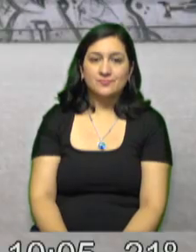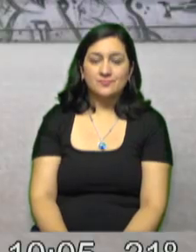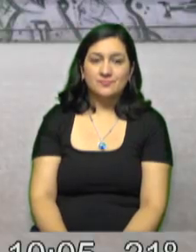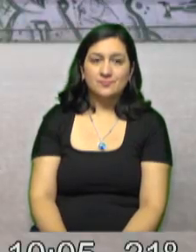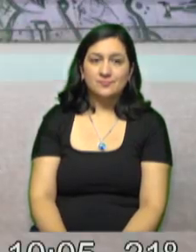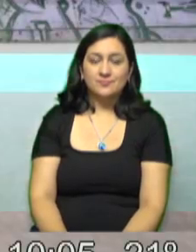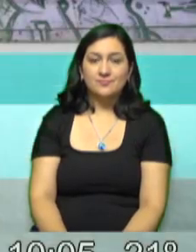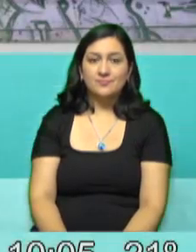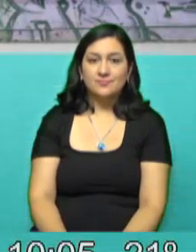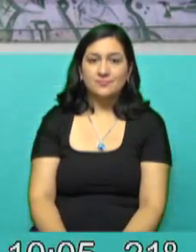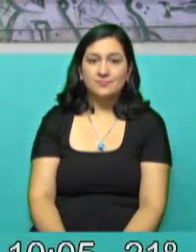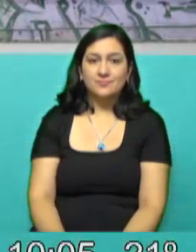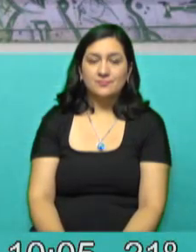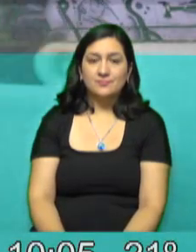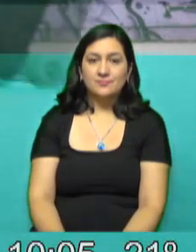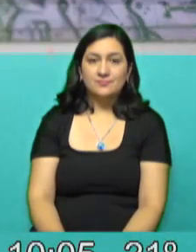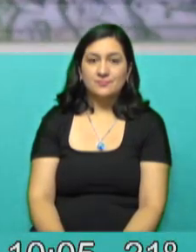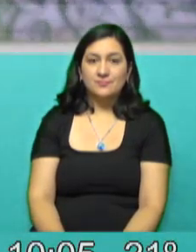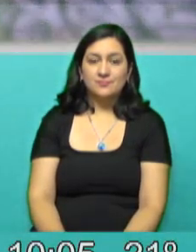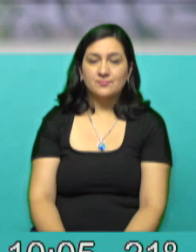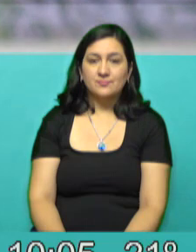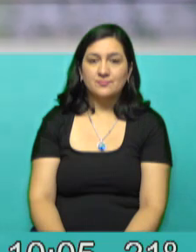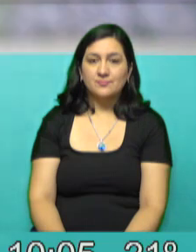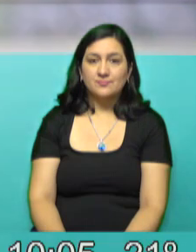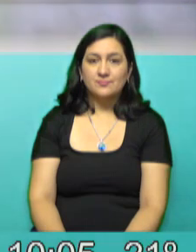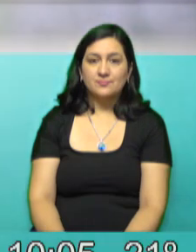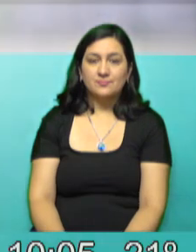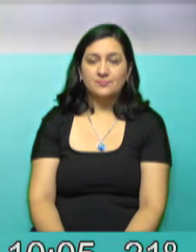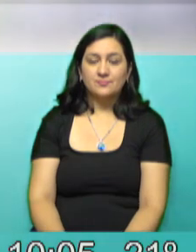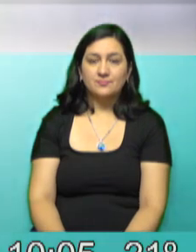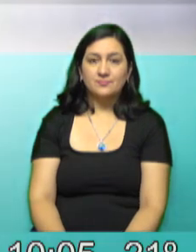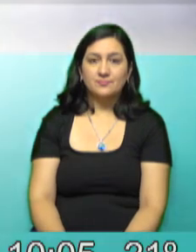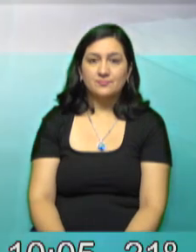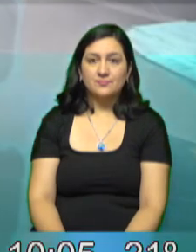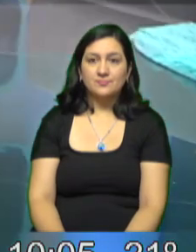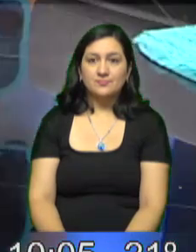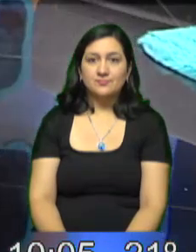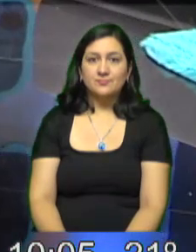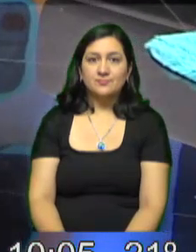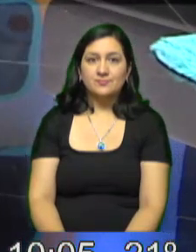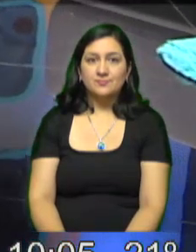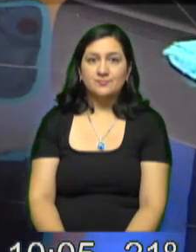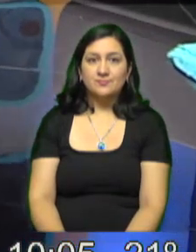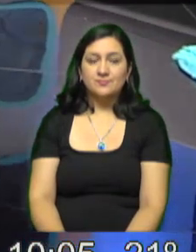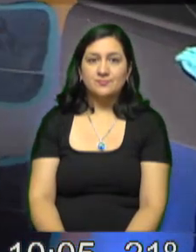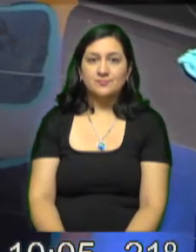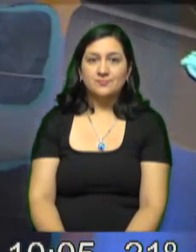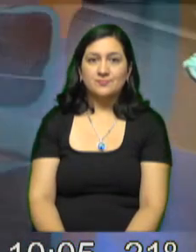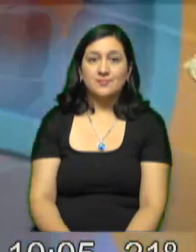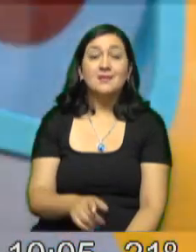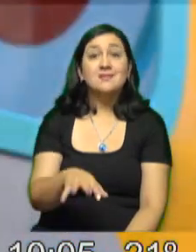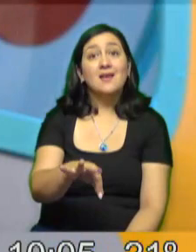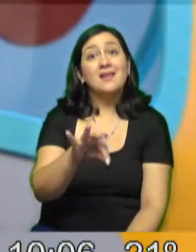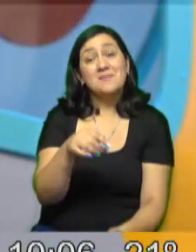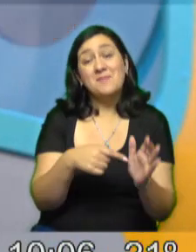Nos analiza con su rosario, perlas de inútil poema. El viento grita y rompe traidor, dejó dolores con pena. Y así elegimos